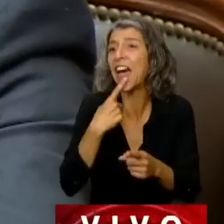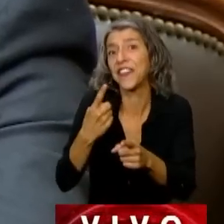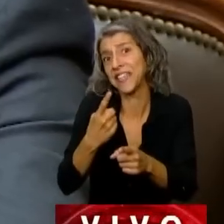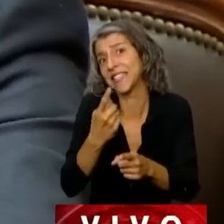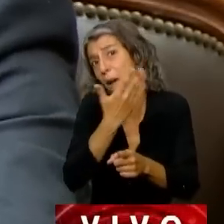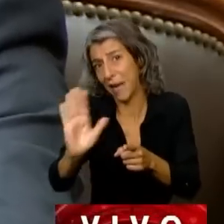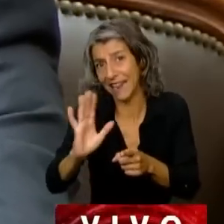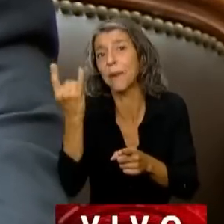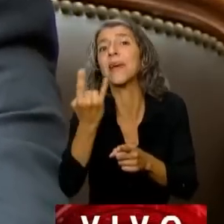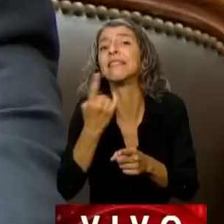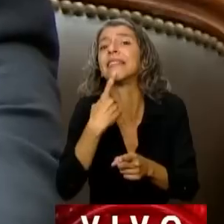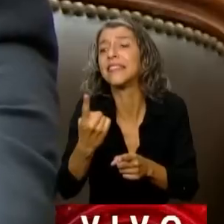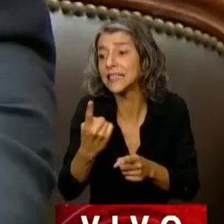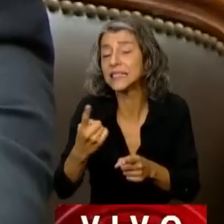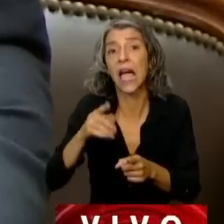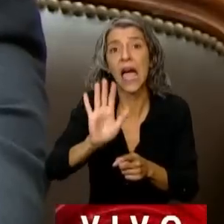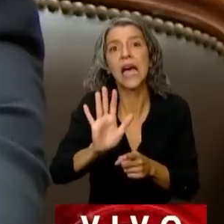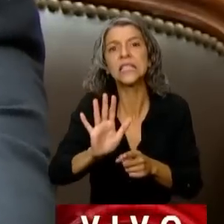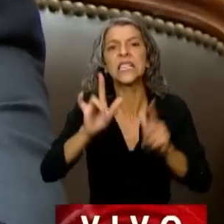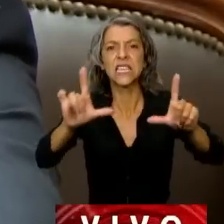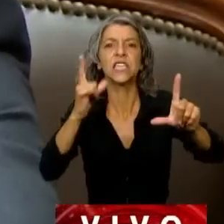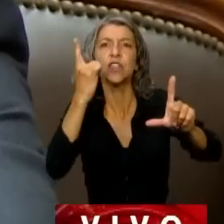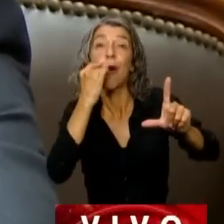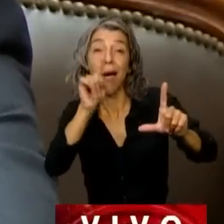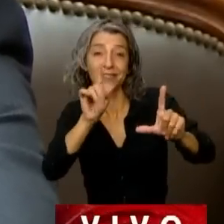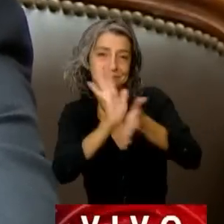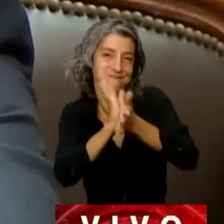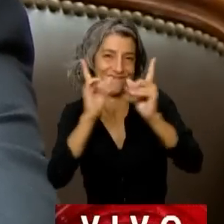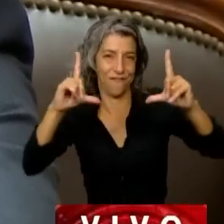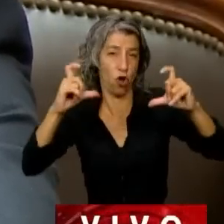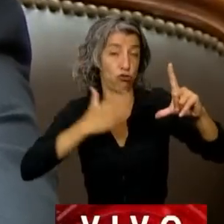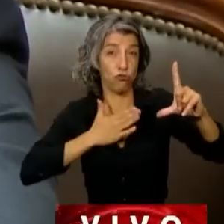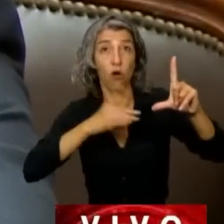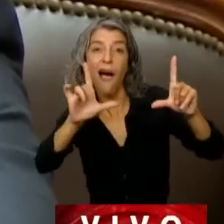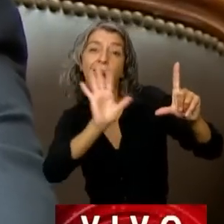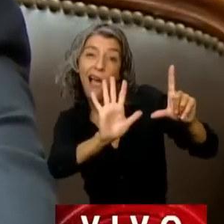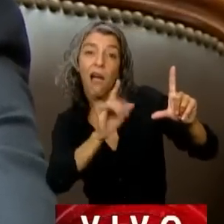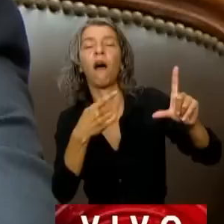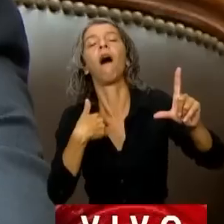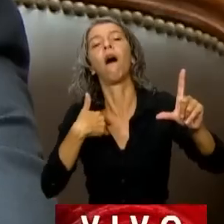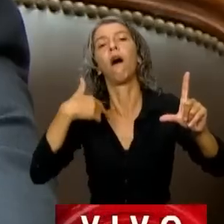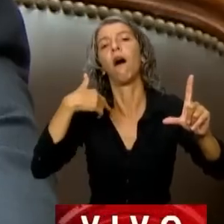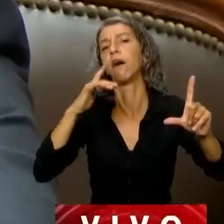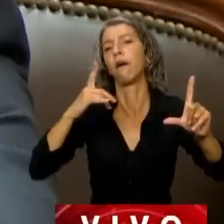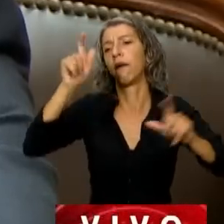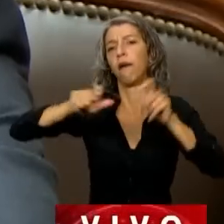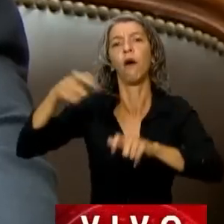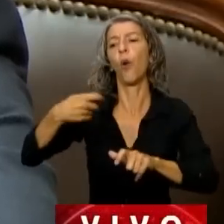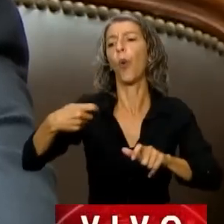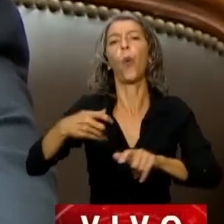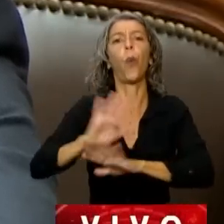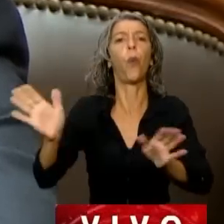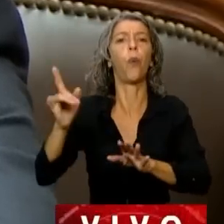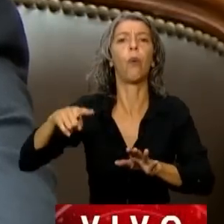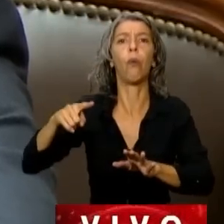jubilarse. Es mentira, señor presidente. En primer lugar, el gobierno anterior aprobó la